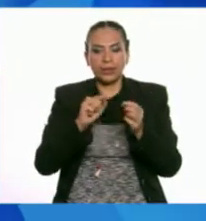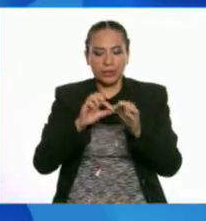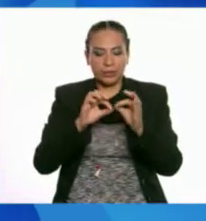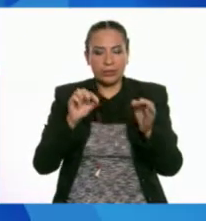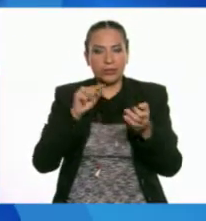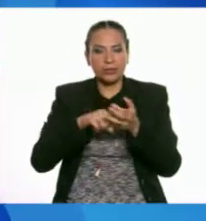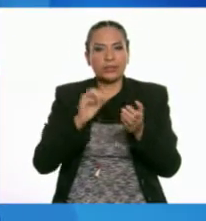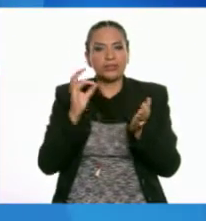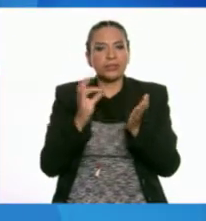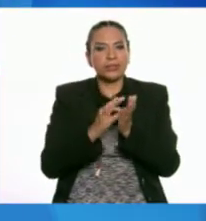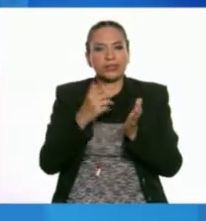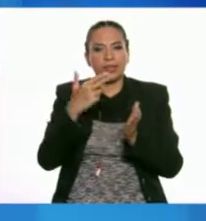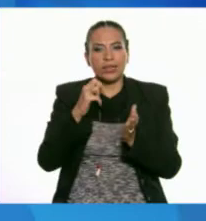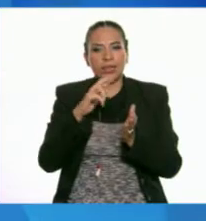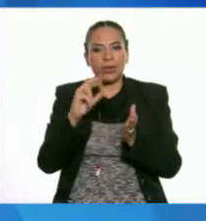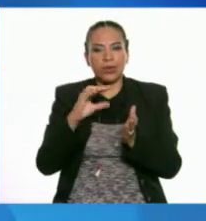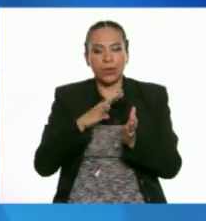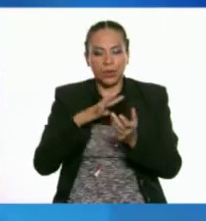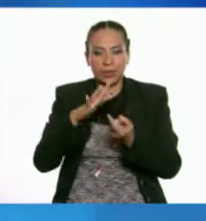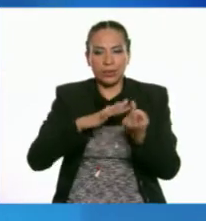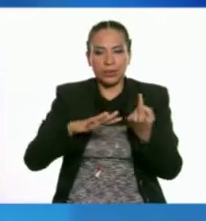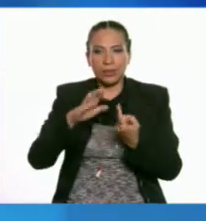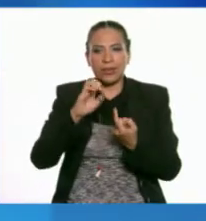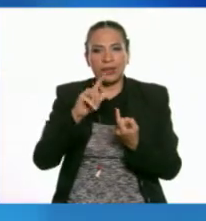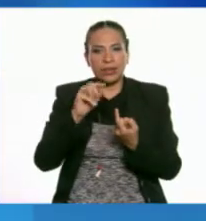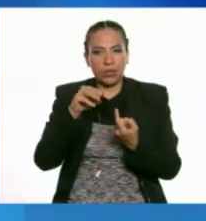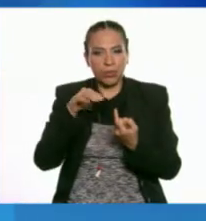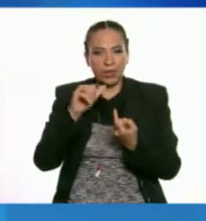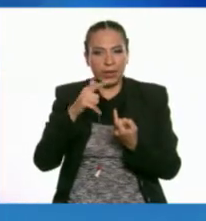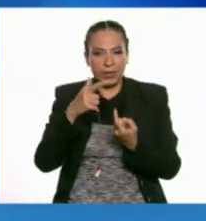hierro y se crea un campo electromagnético.